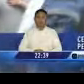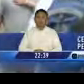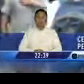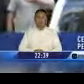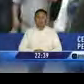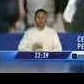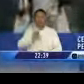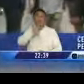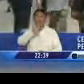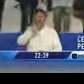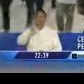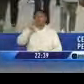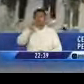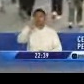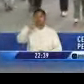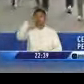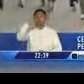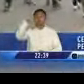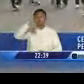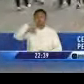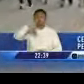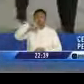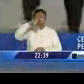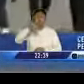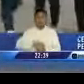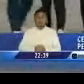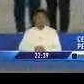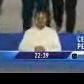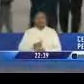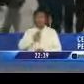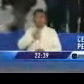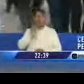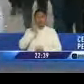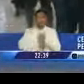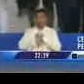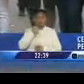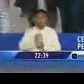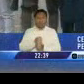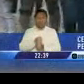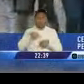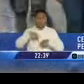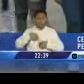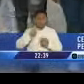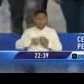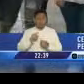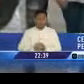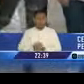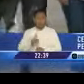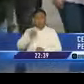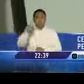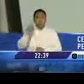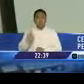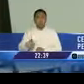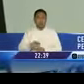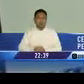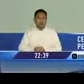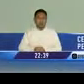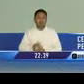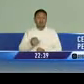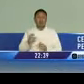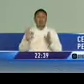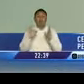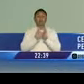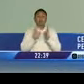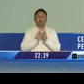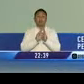El 80% de los electores en la capital serían menores a los 40 años, según mencionaron algunos consultores políticos. Por lo que las redes